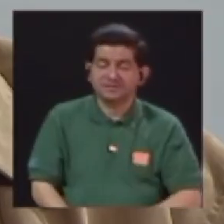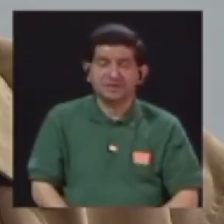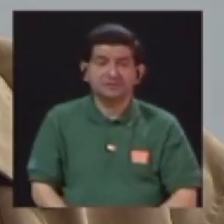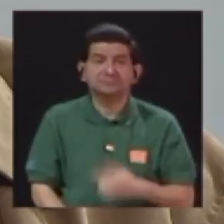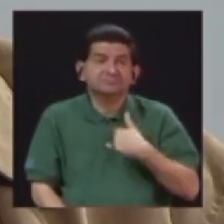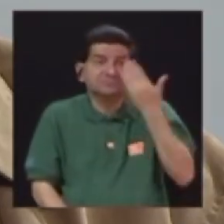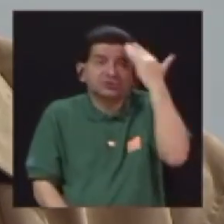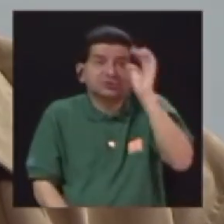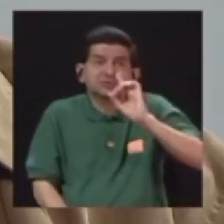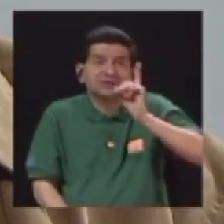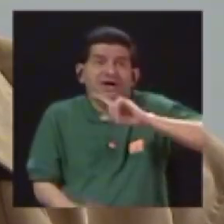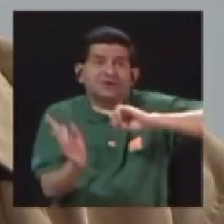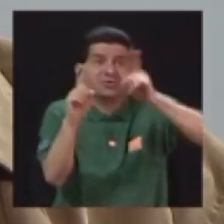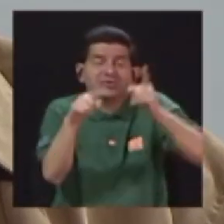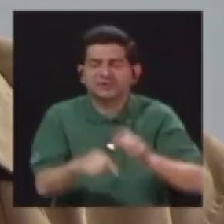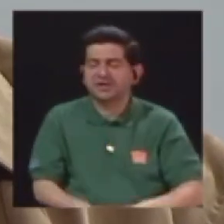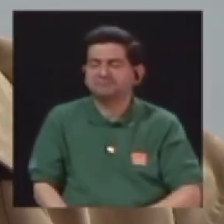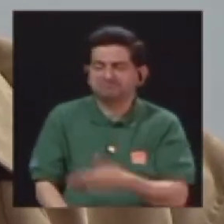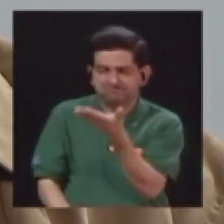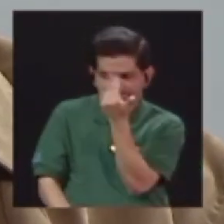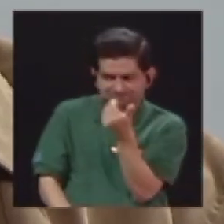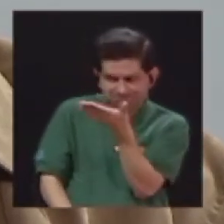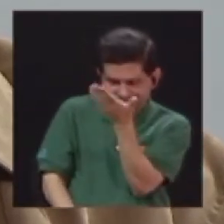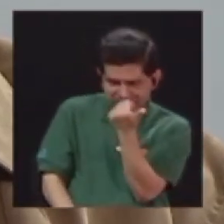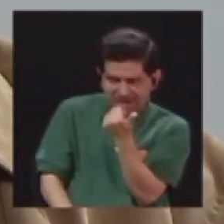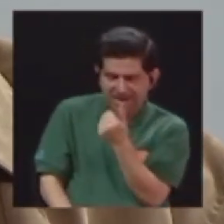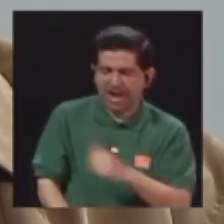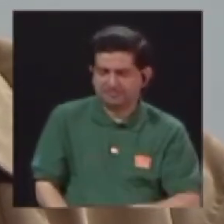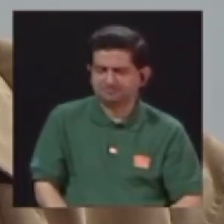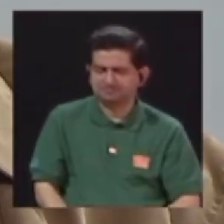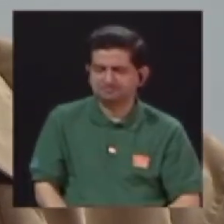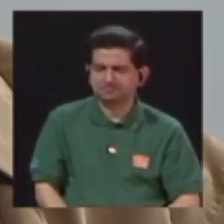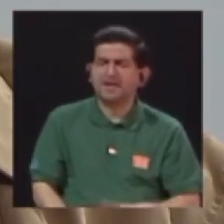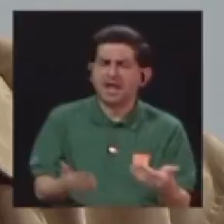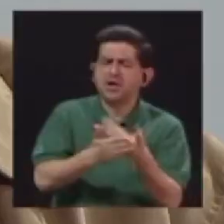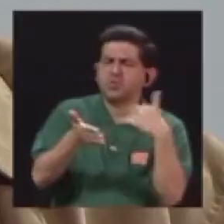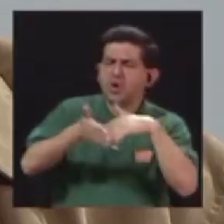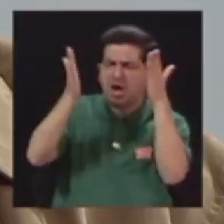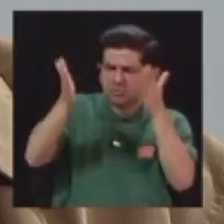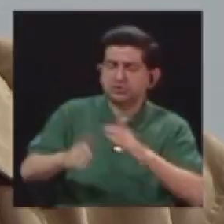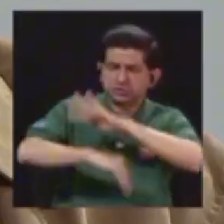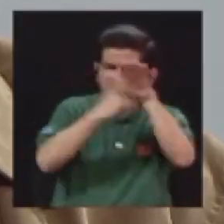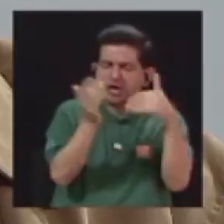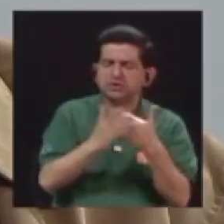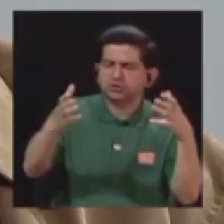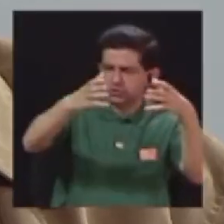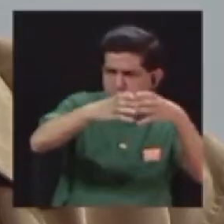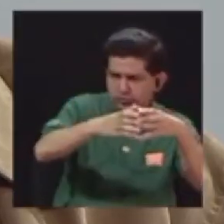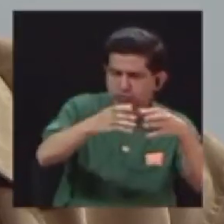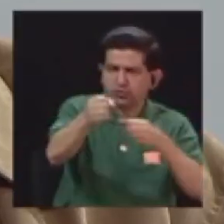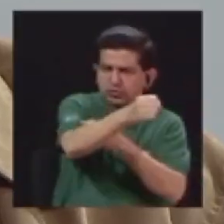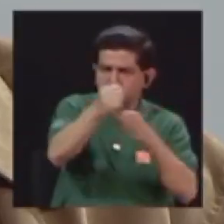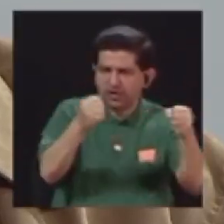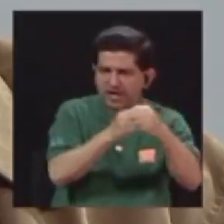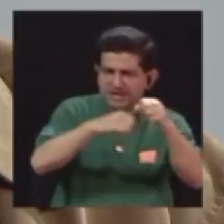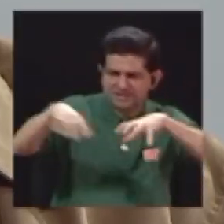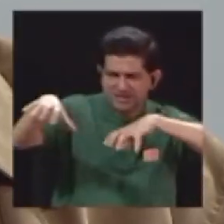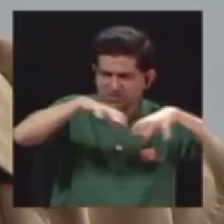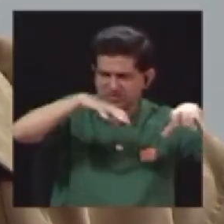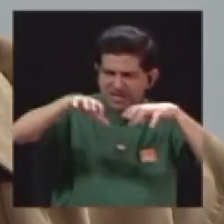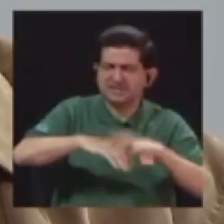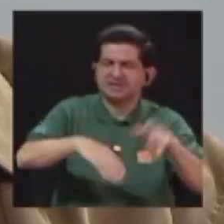pues que no sé a dónde ir. Y me dijo, venga conmigo. Los nuevos estudiantes están todos reunidos en el salón de actos de la